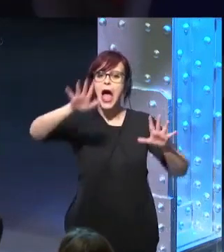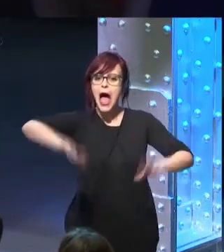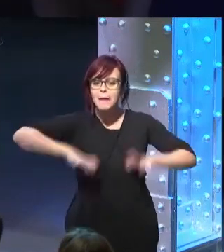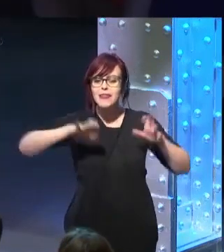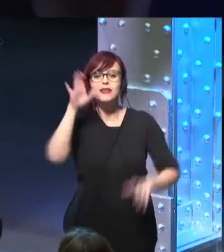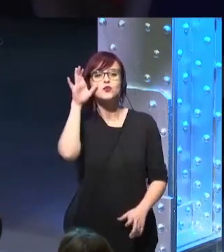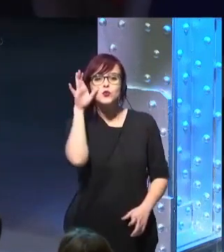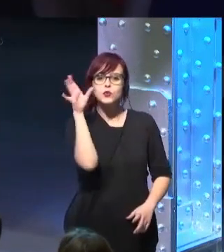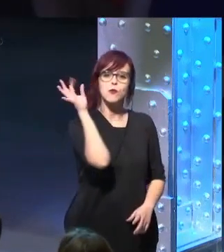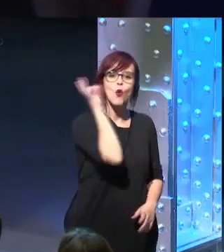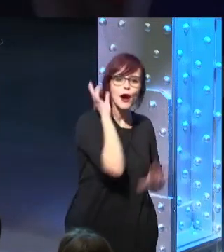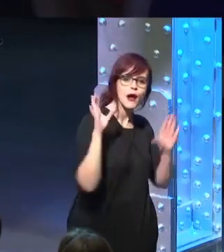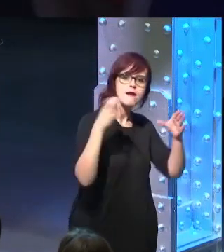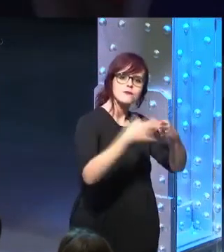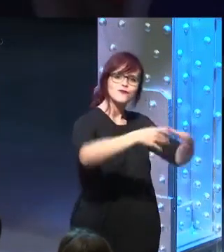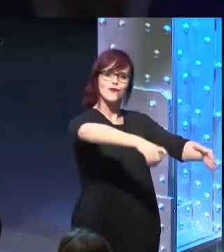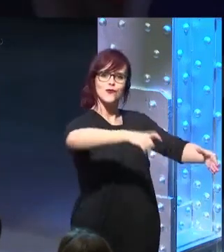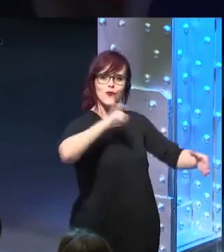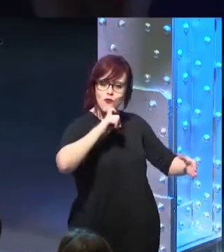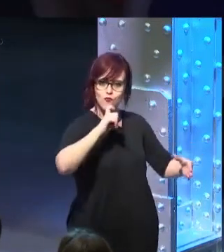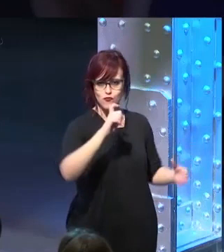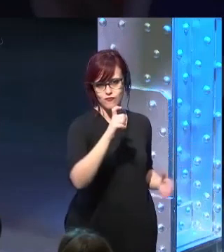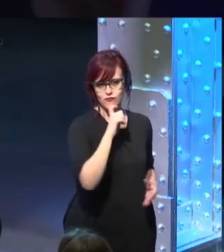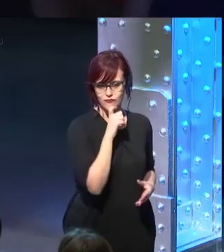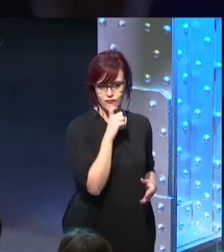aprendemos a escucharlas?